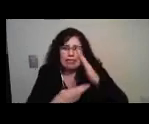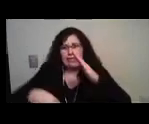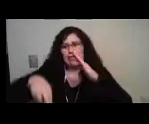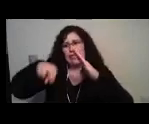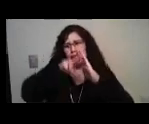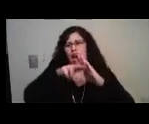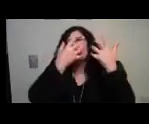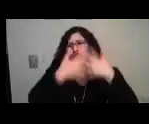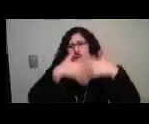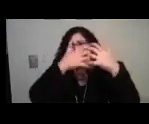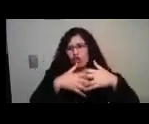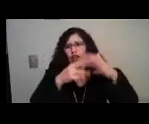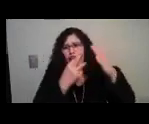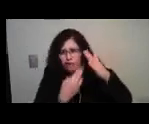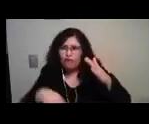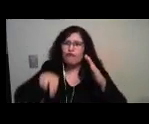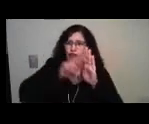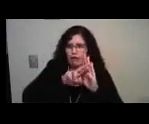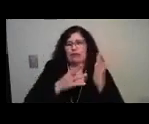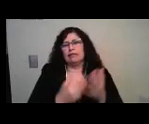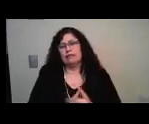pudo verse alterada.